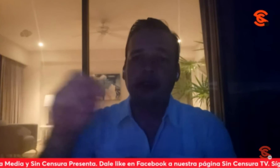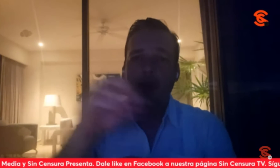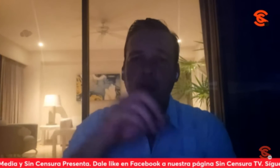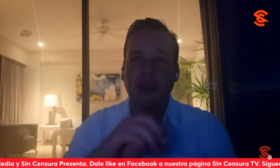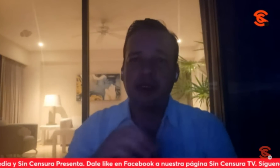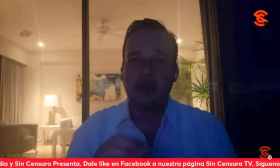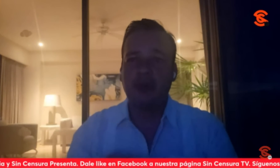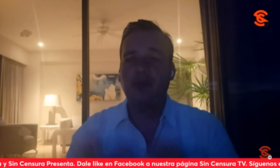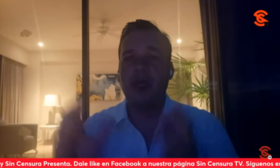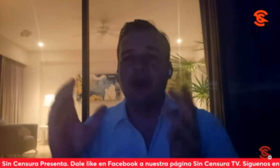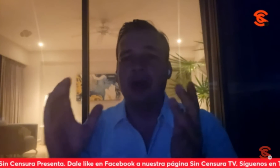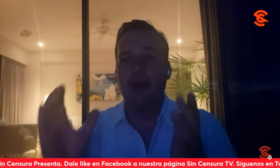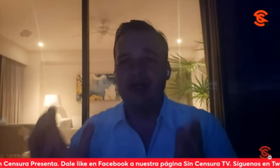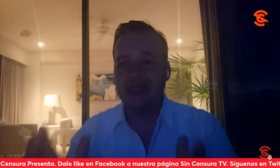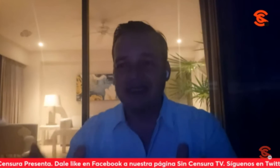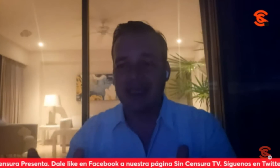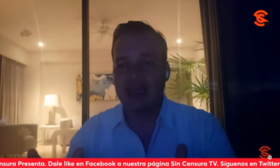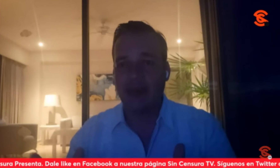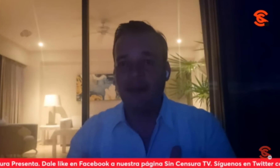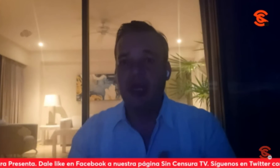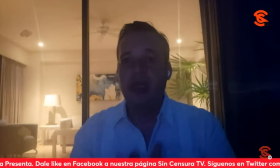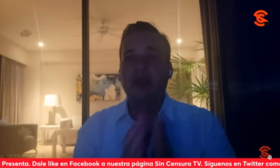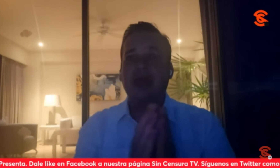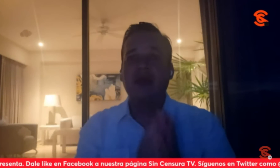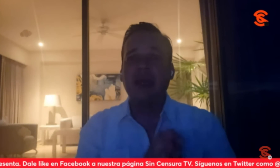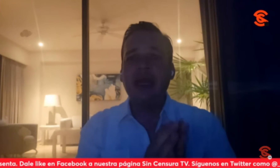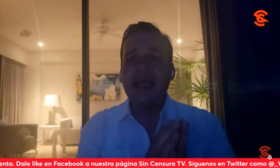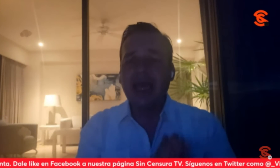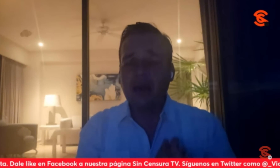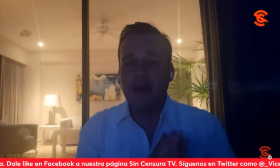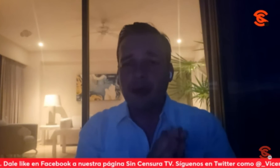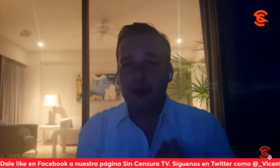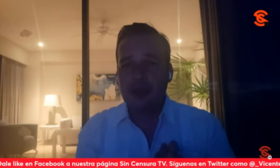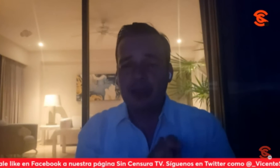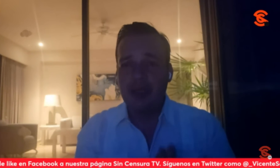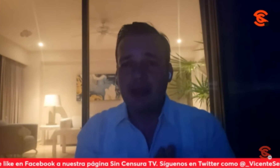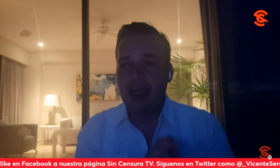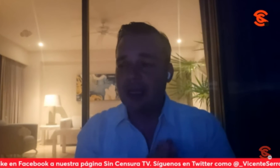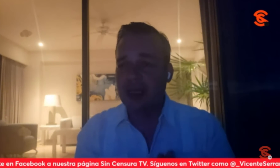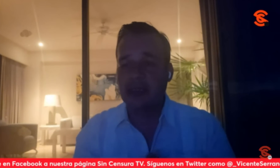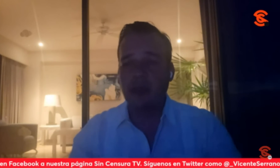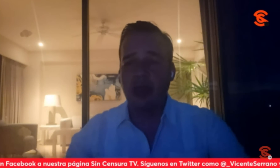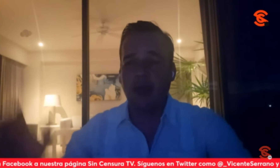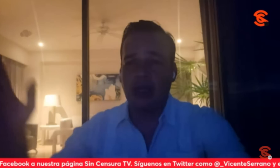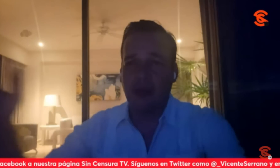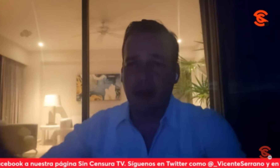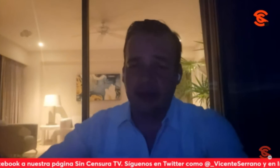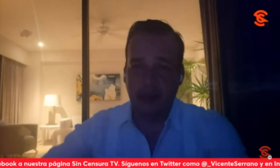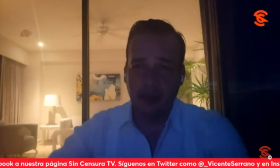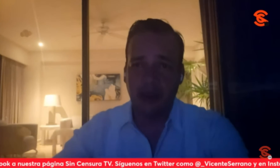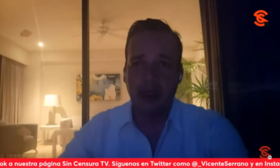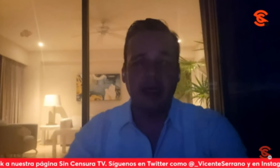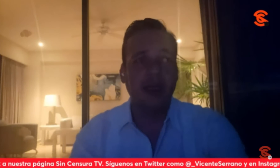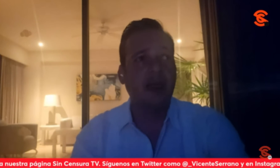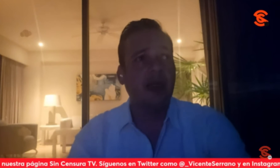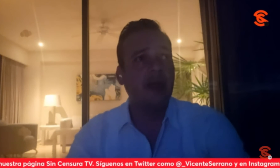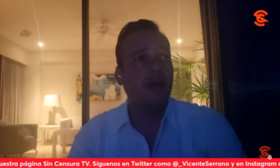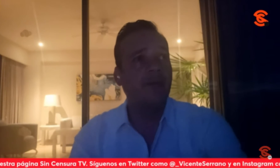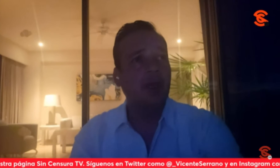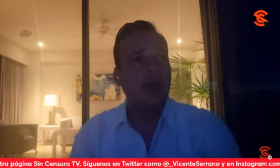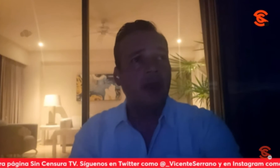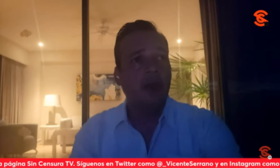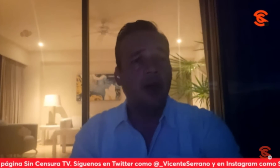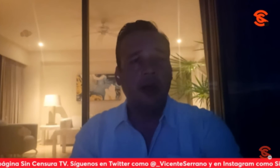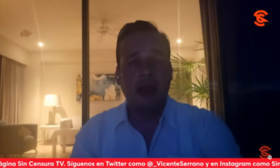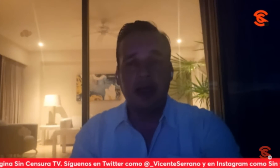con otras 2 policías municipales y una policía estatal. Terminan ligando forzosamente al ejército y ahorita vemos a un general